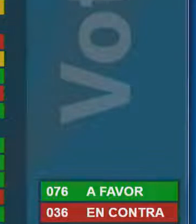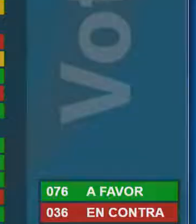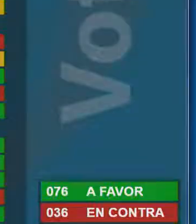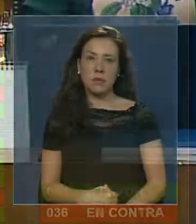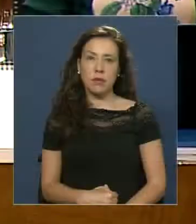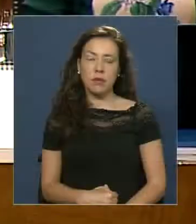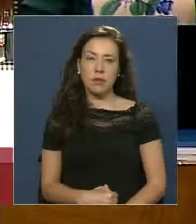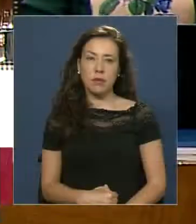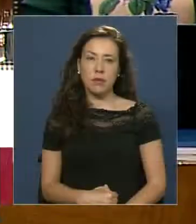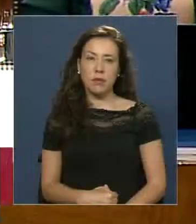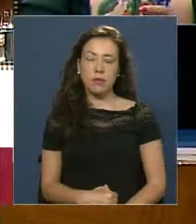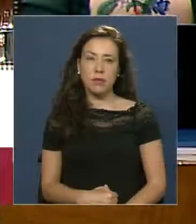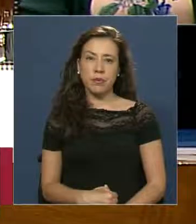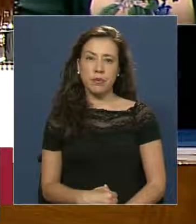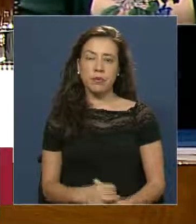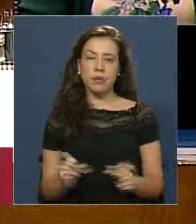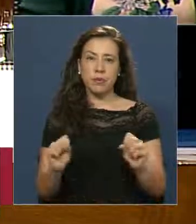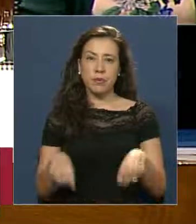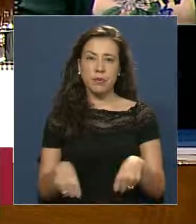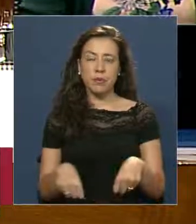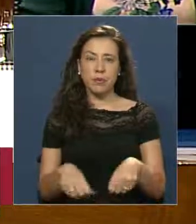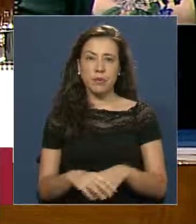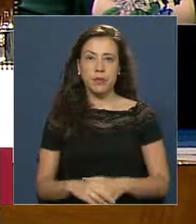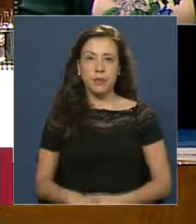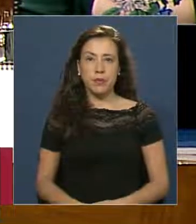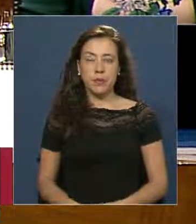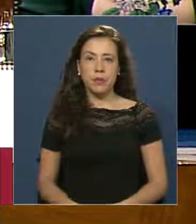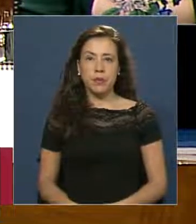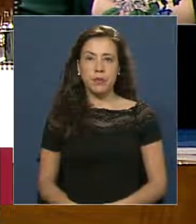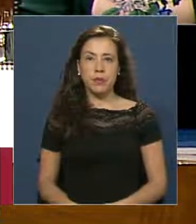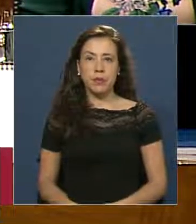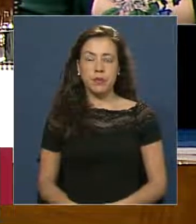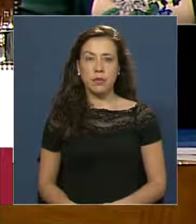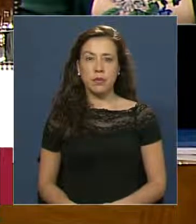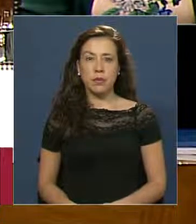abstención. Aprobado.